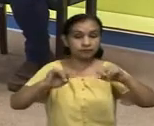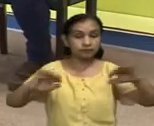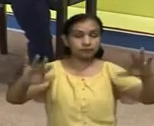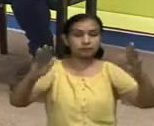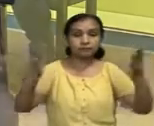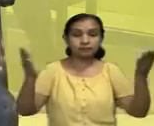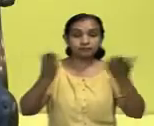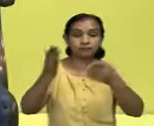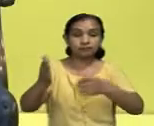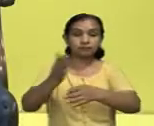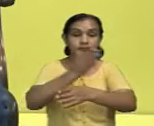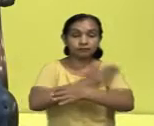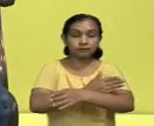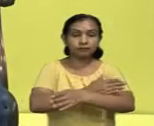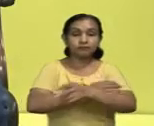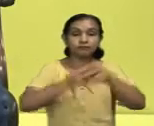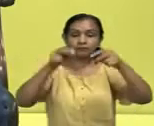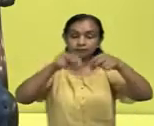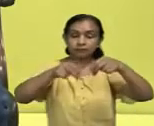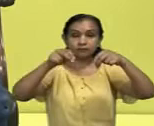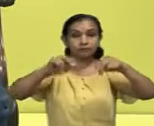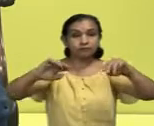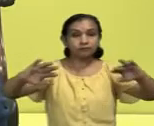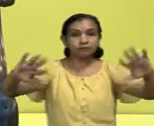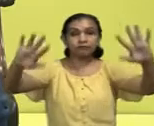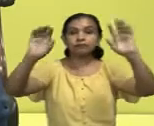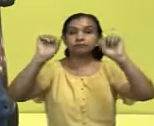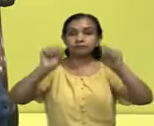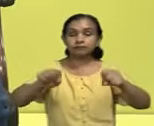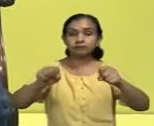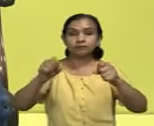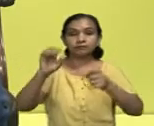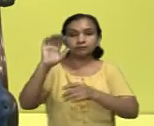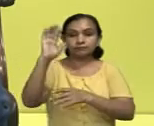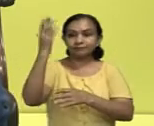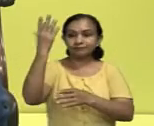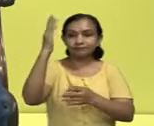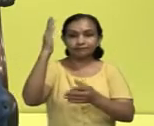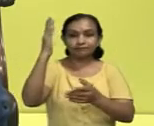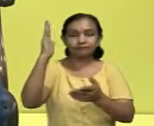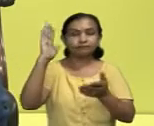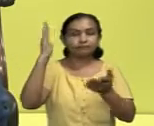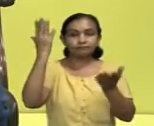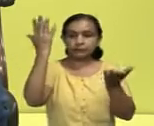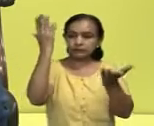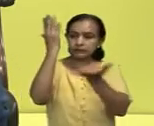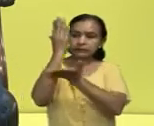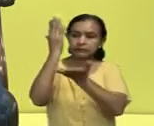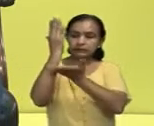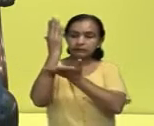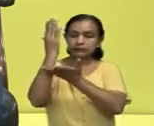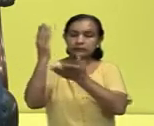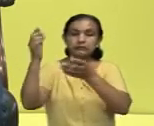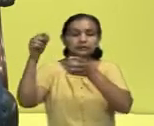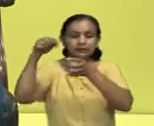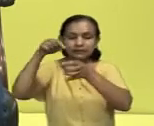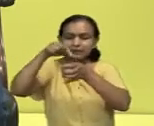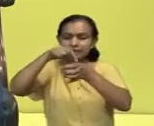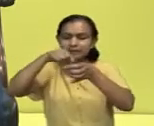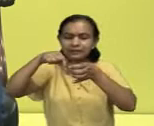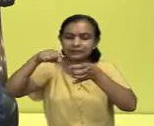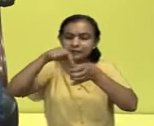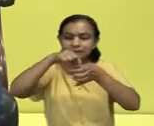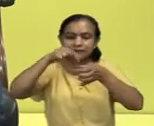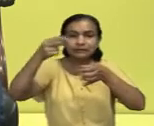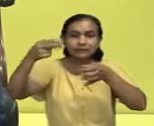como dicen, de la naturaleza, que eso se pueden encontrar en los que son los árboles cuando se recortan y quedan algún